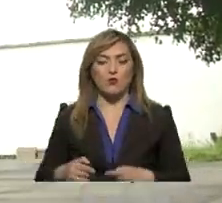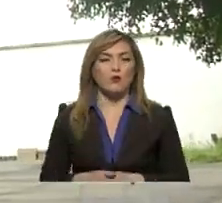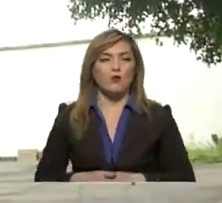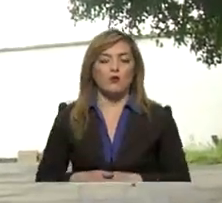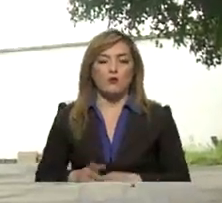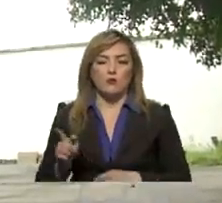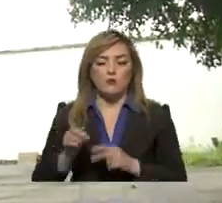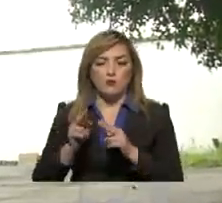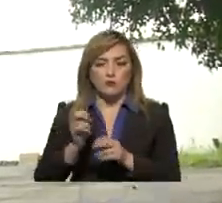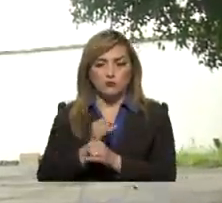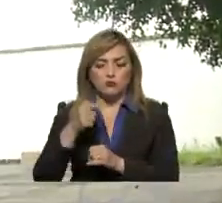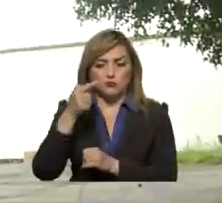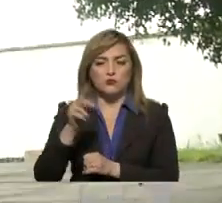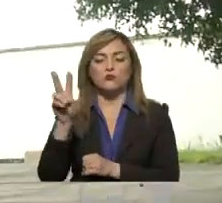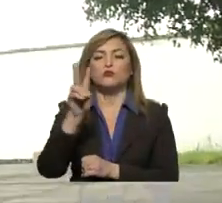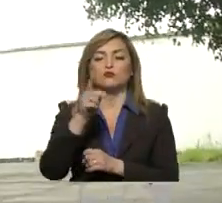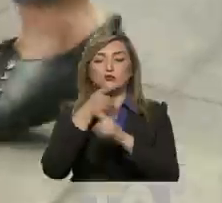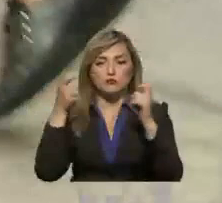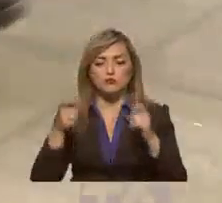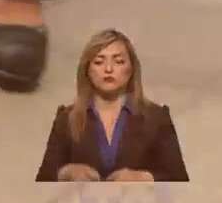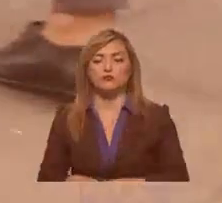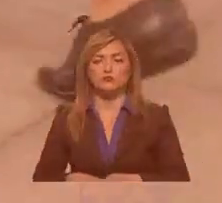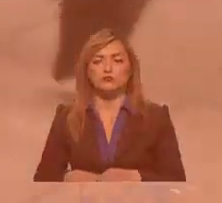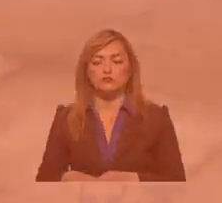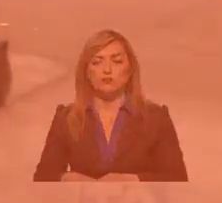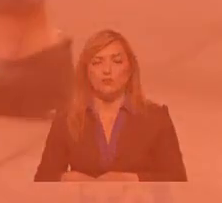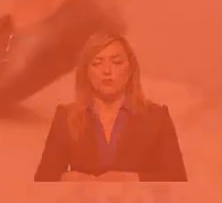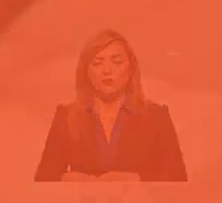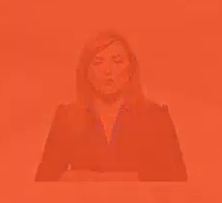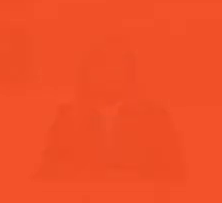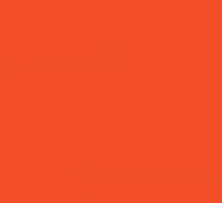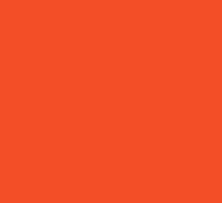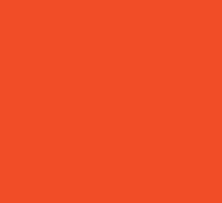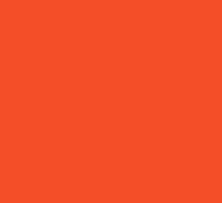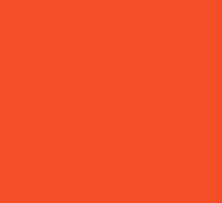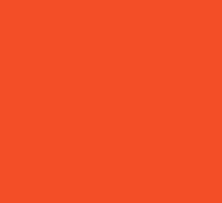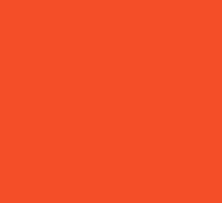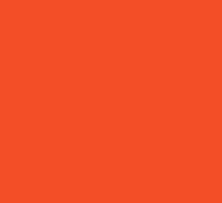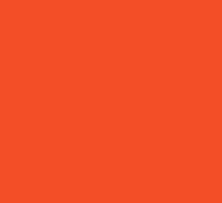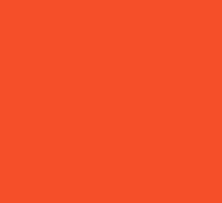institución hasta el próximo 22 de marzo. En Quito, Stephanie Paz, 24 horas.